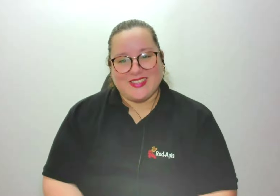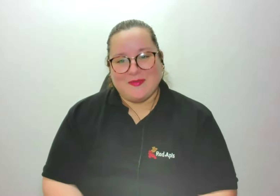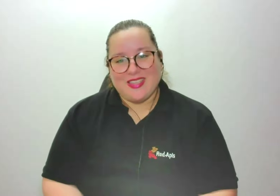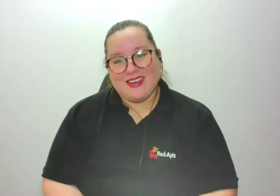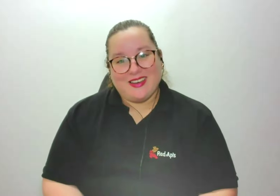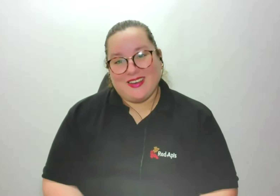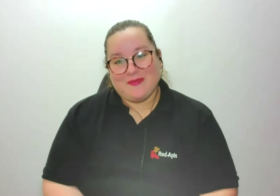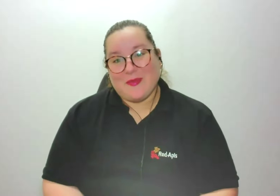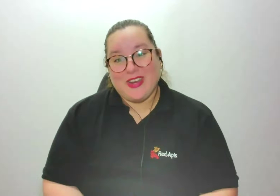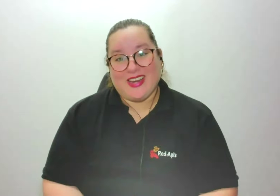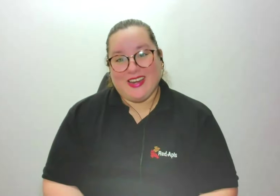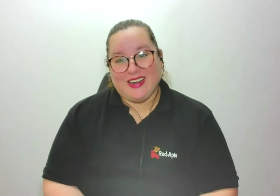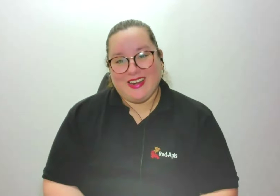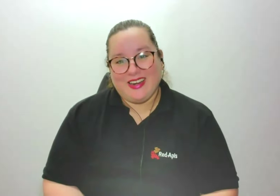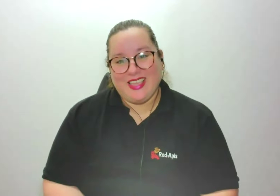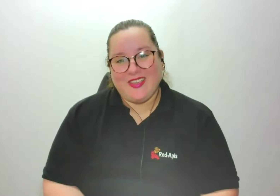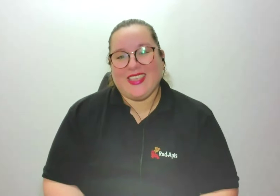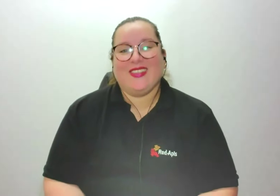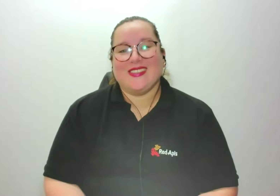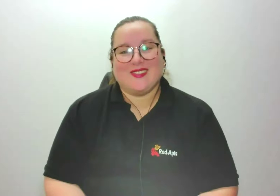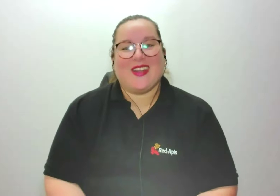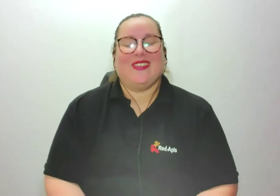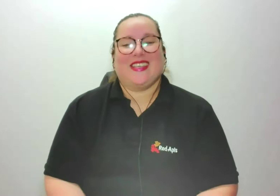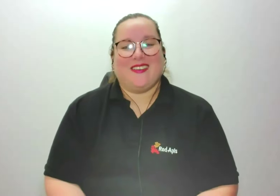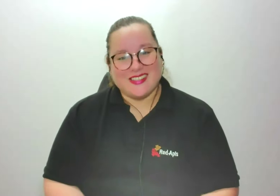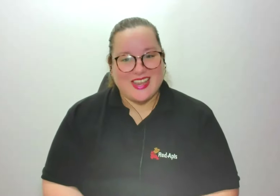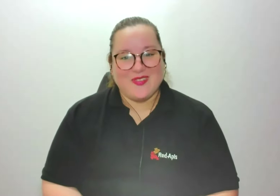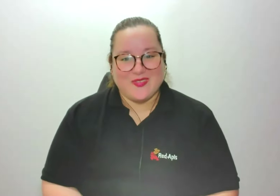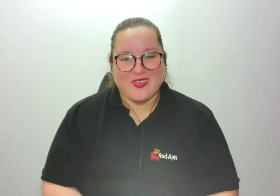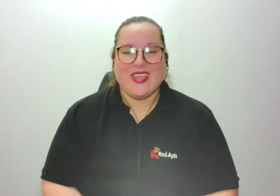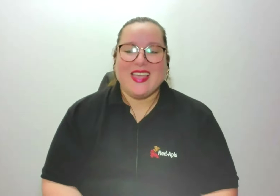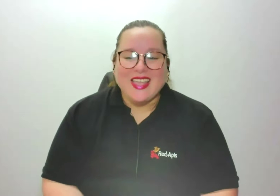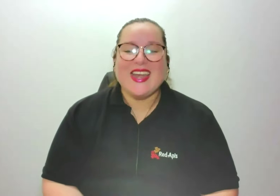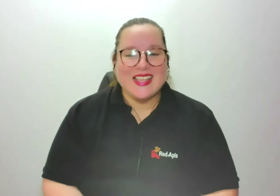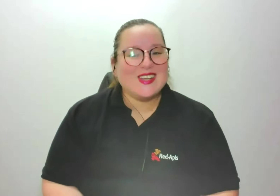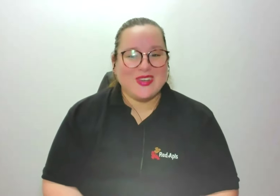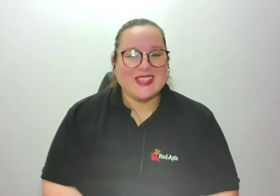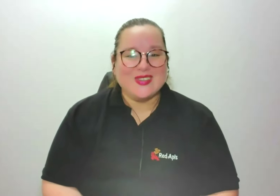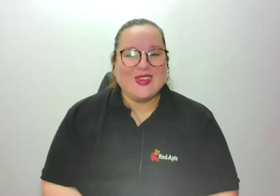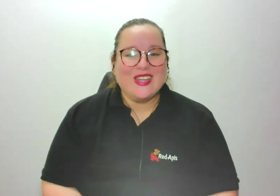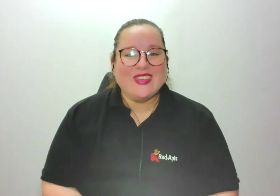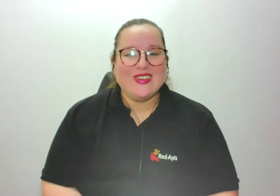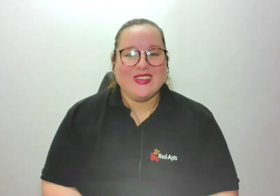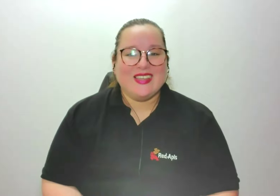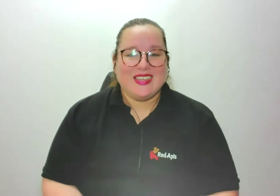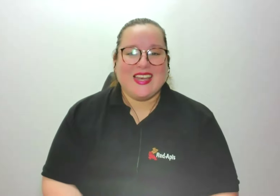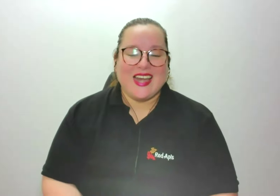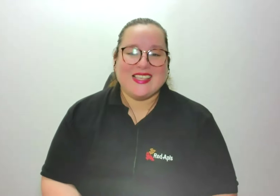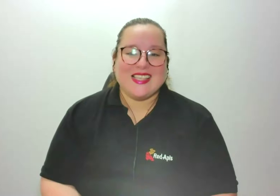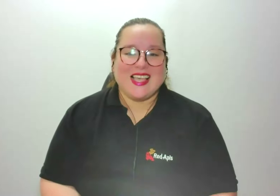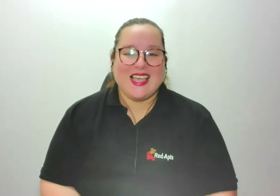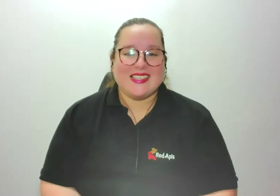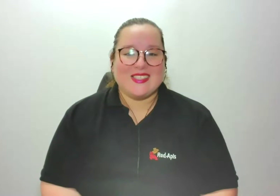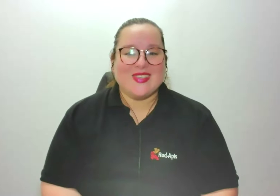porque si no también va a morir. Igual que tú, si tomara mucha agua sería lo mismo. Generar esa comunicación con los niños,